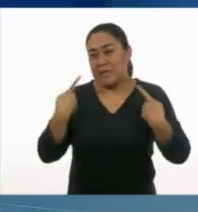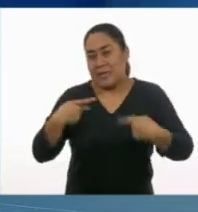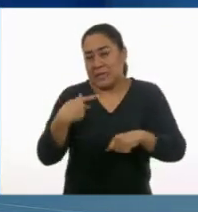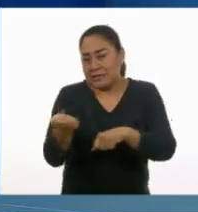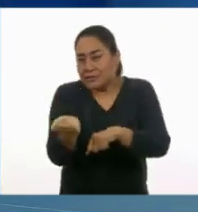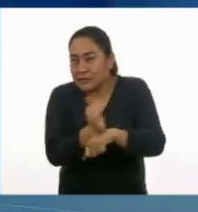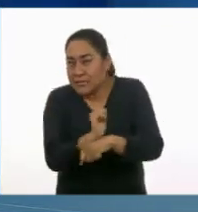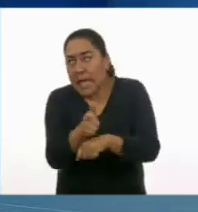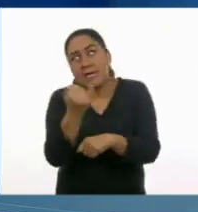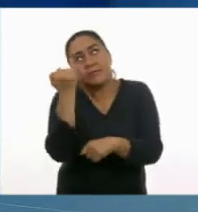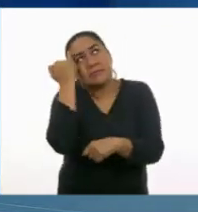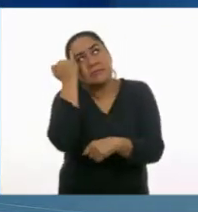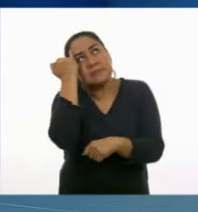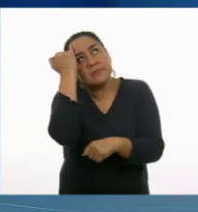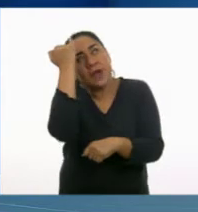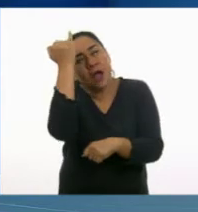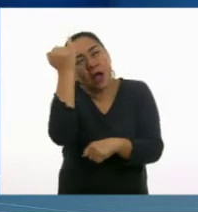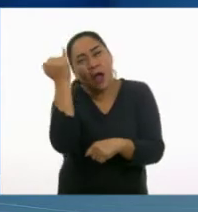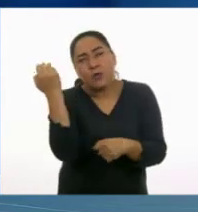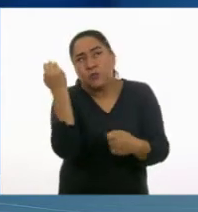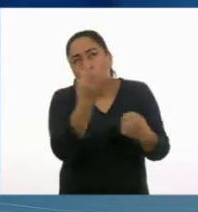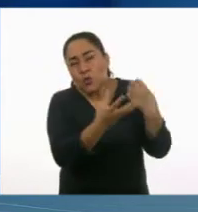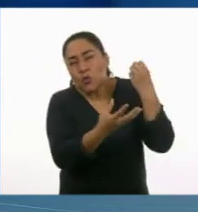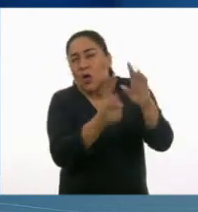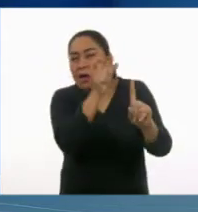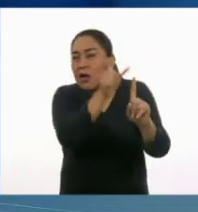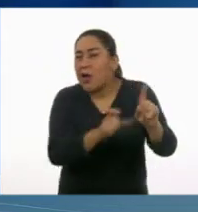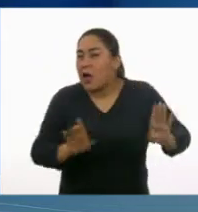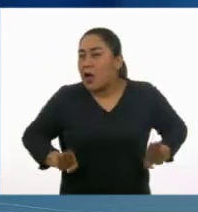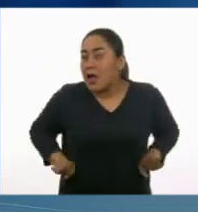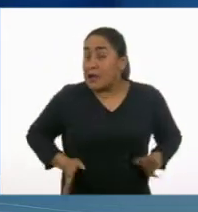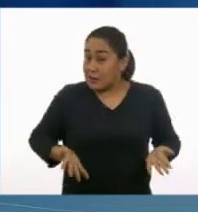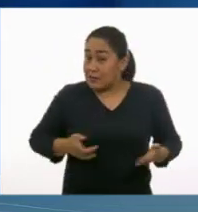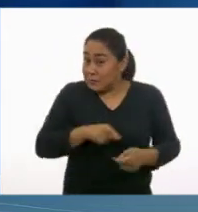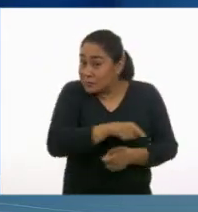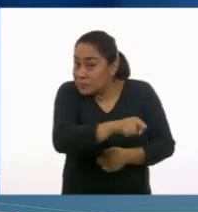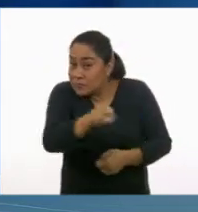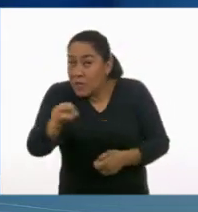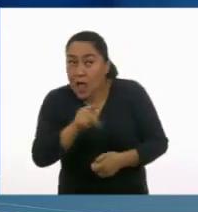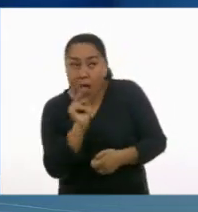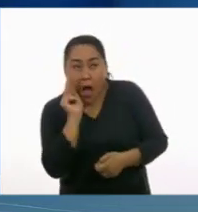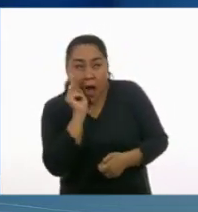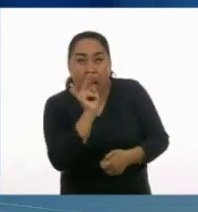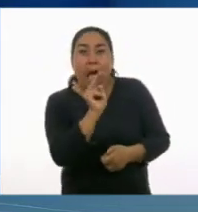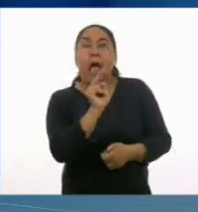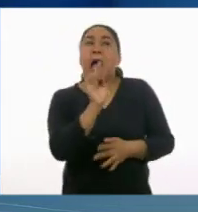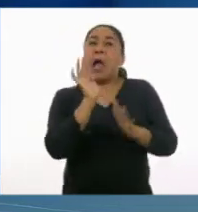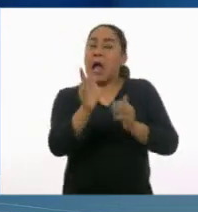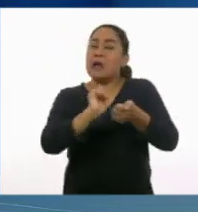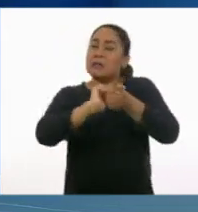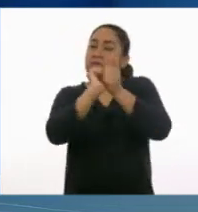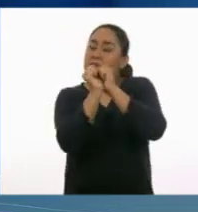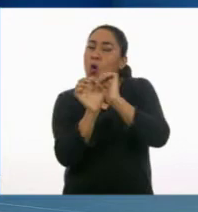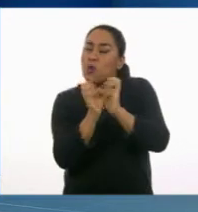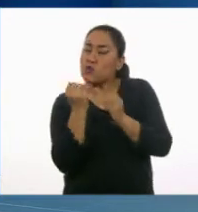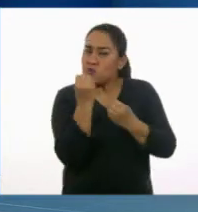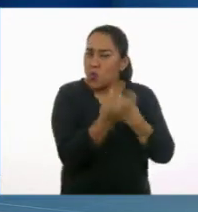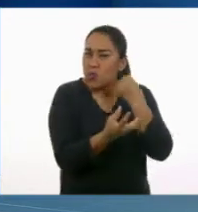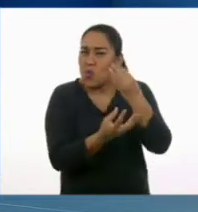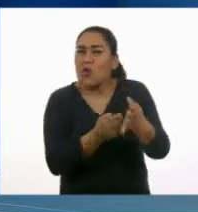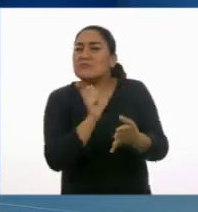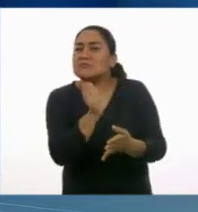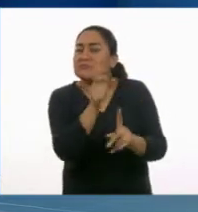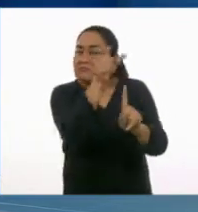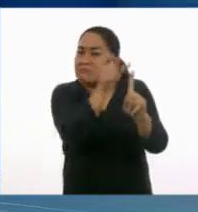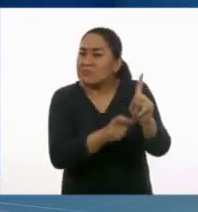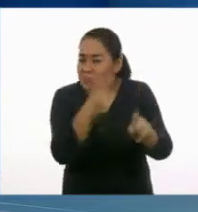a ir construyendo para que nuestros alumnos y alumnas vean cómo en realidad se trata de un proceso de construcción. ¿Sí? Muy